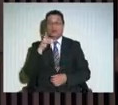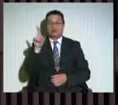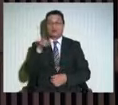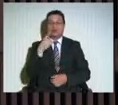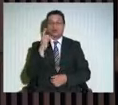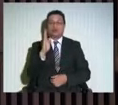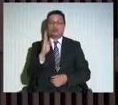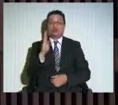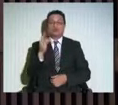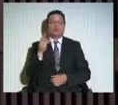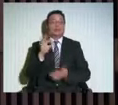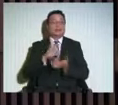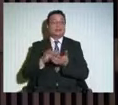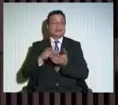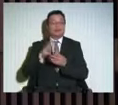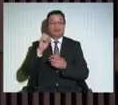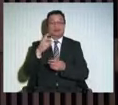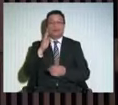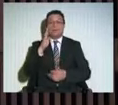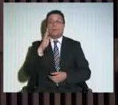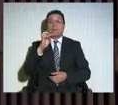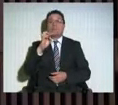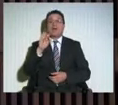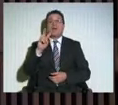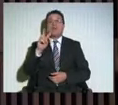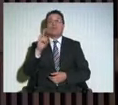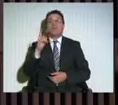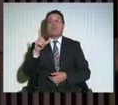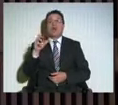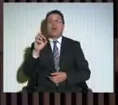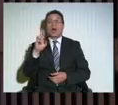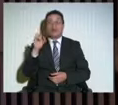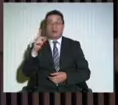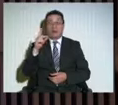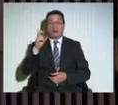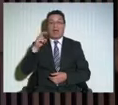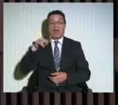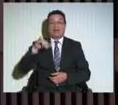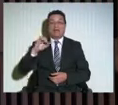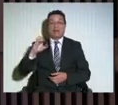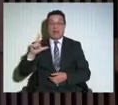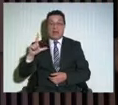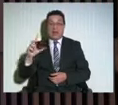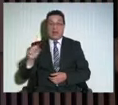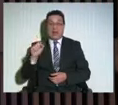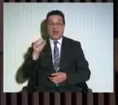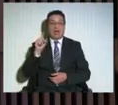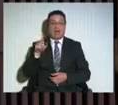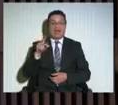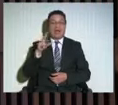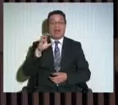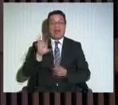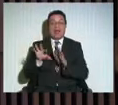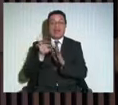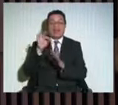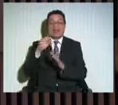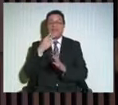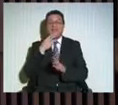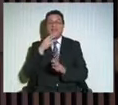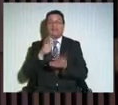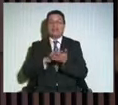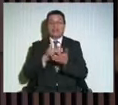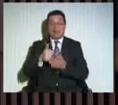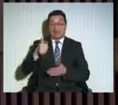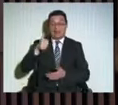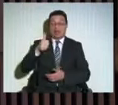subsecretario subrogante de Educación Parvularia, Daniela, de Elige Virsano, nuestra directora